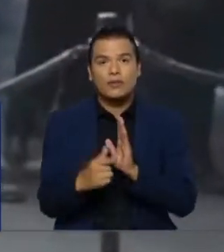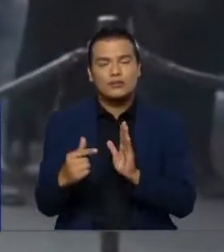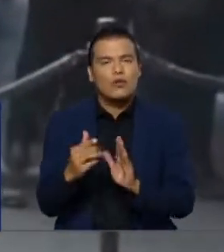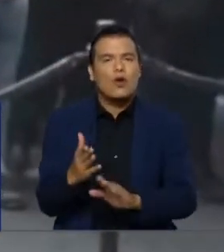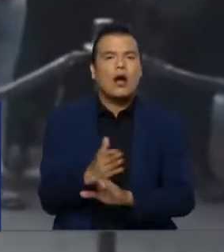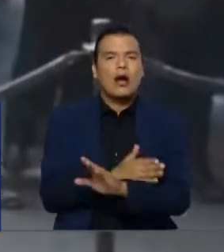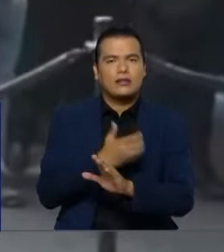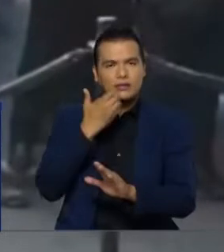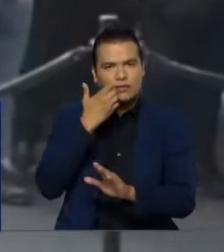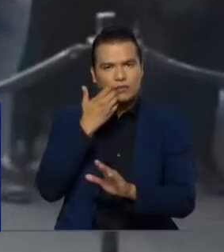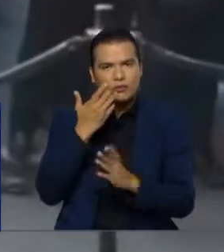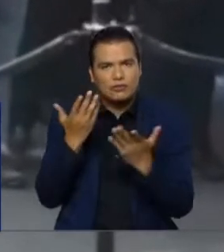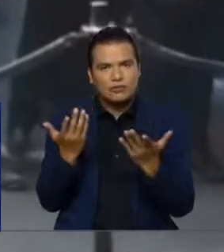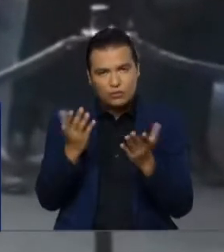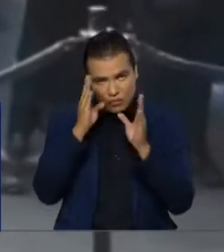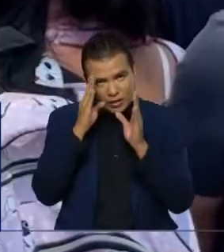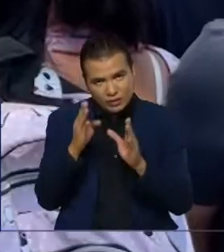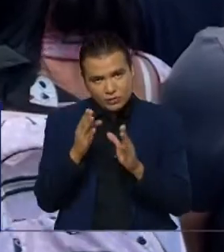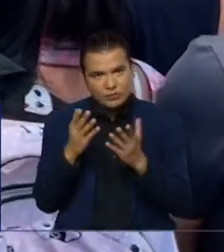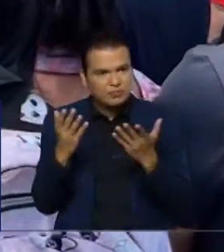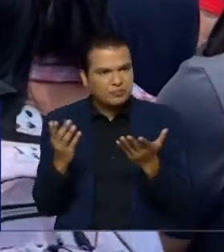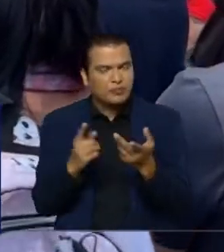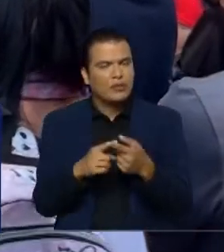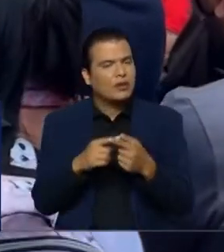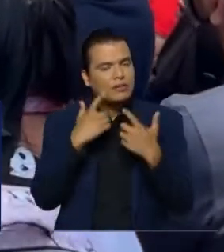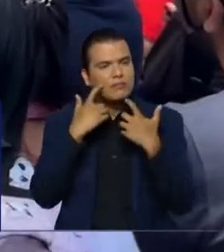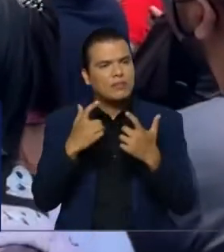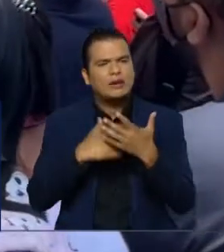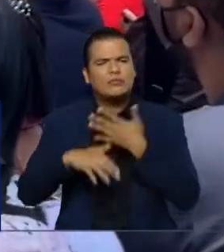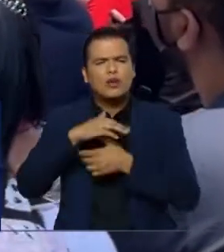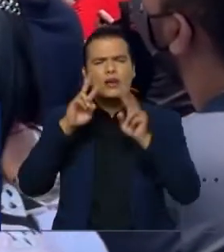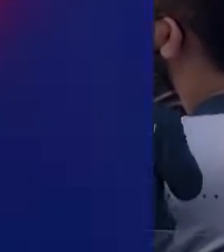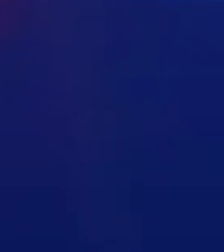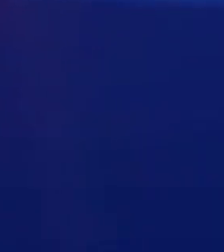priorizados los diagnósticos relacionados con la estabilidad mental.